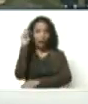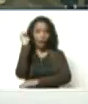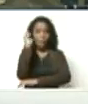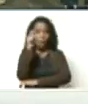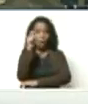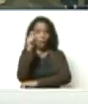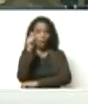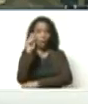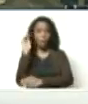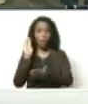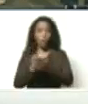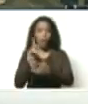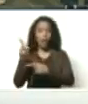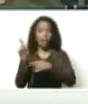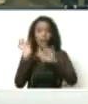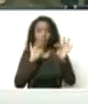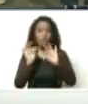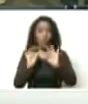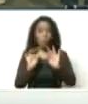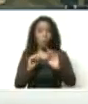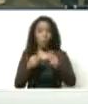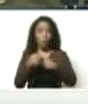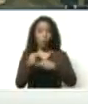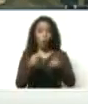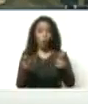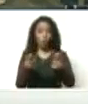le estamos metiendo para rendimiento por hectárea